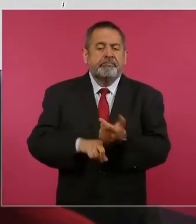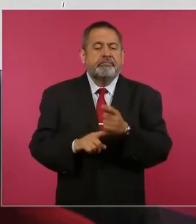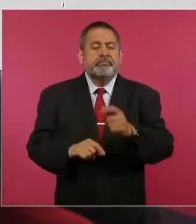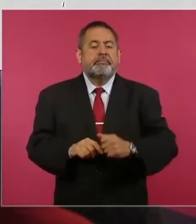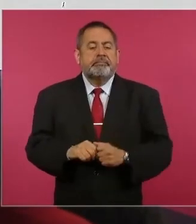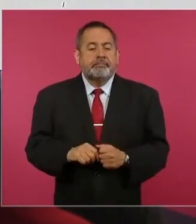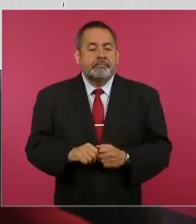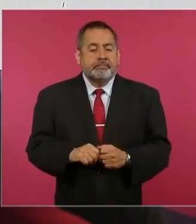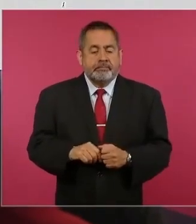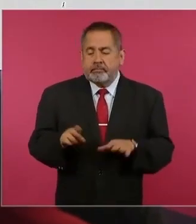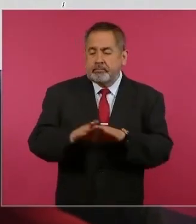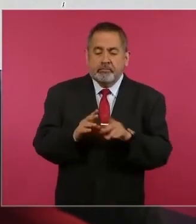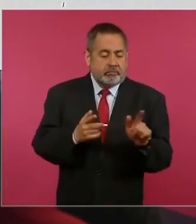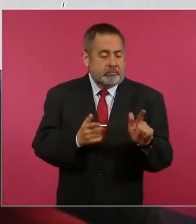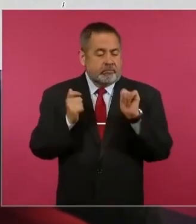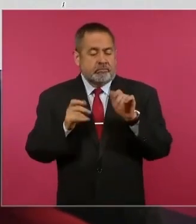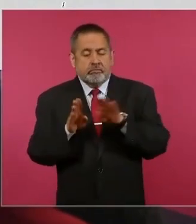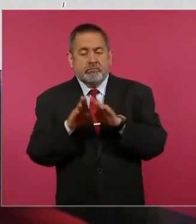en el cobro